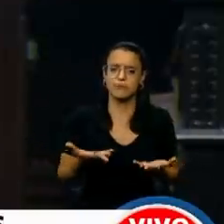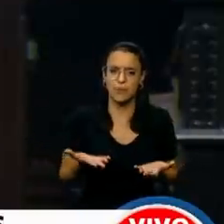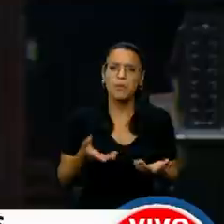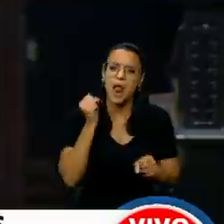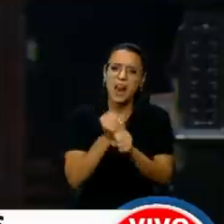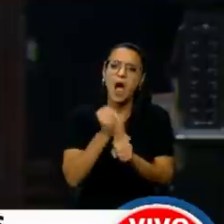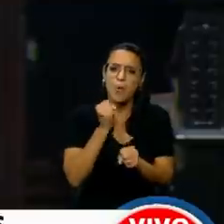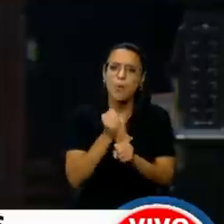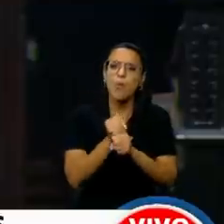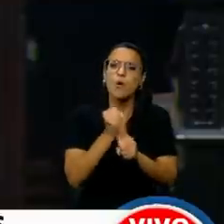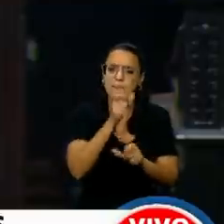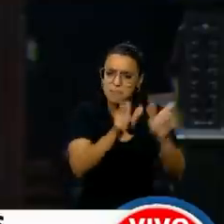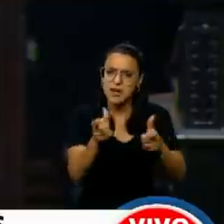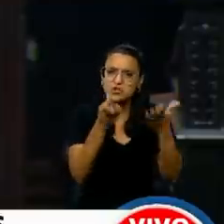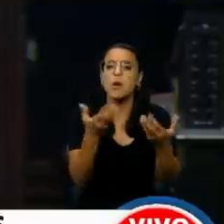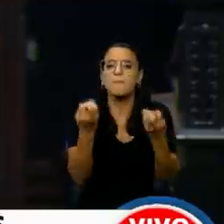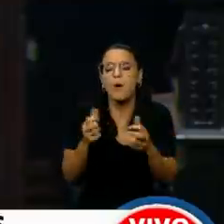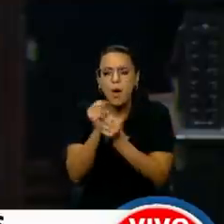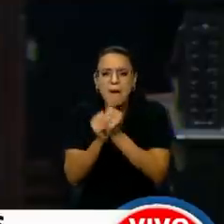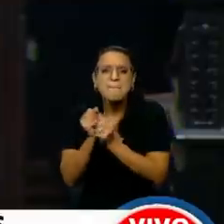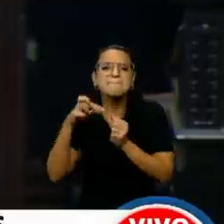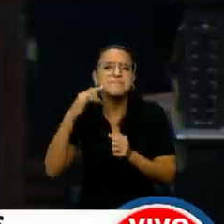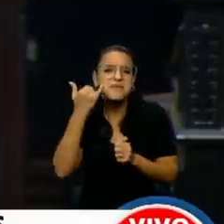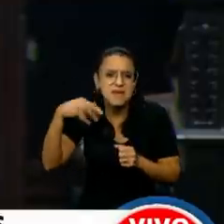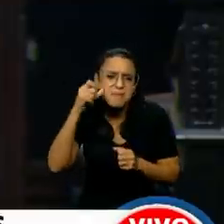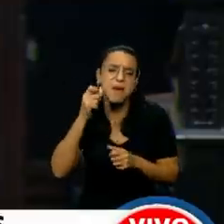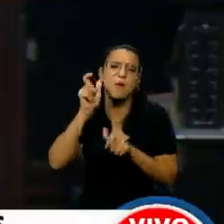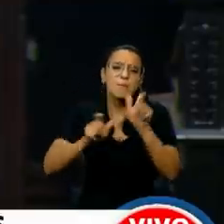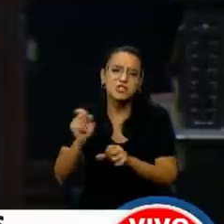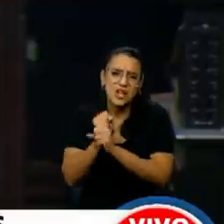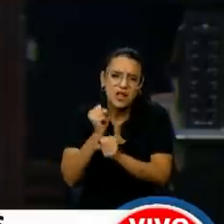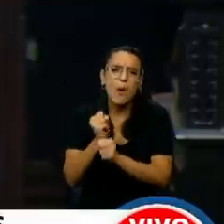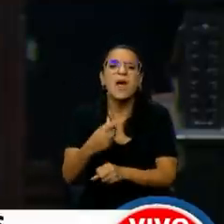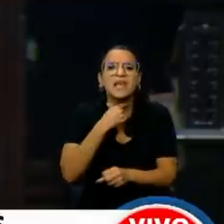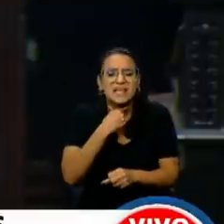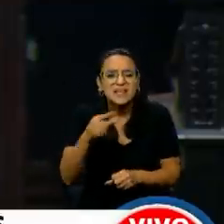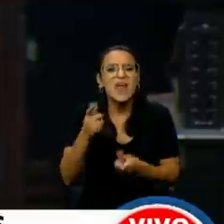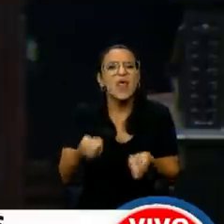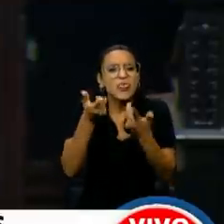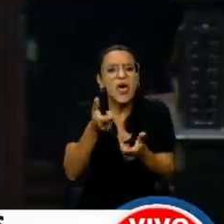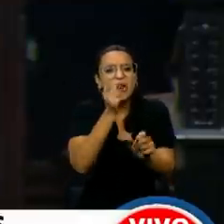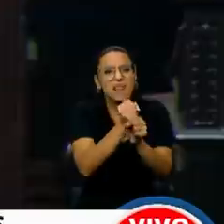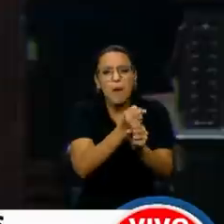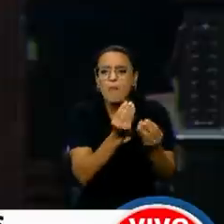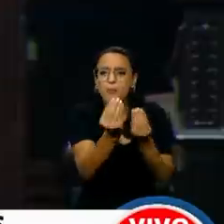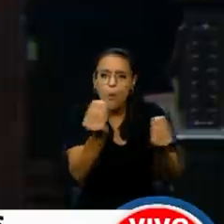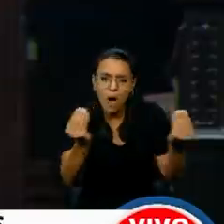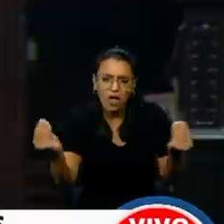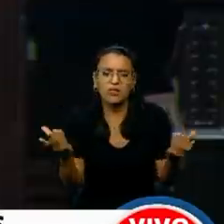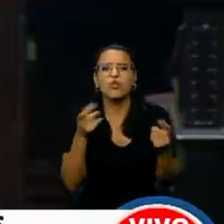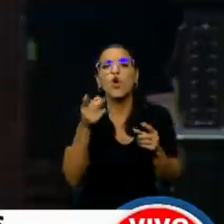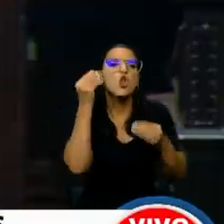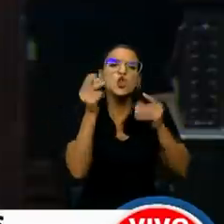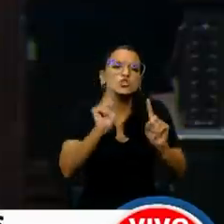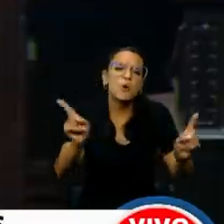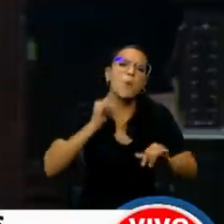ponga a laburar por la gente porque tiene una pyme por el trabajador por el que quiere darle trabajo a los demás y no se preocupen